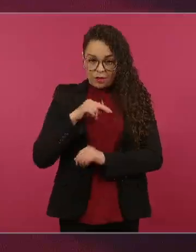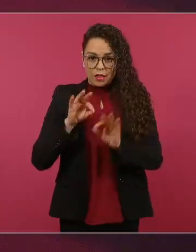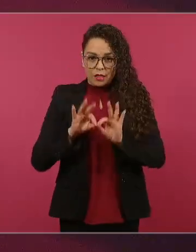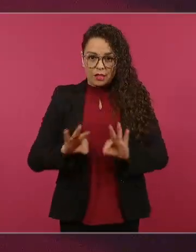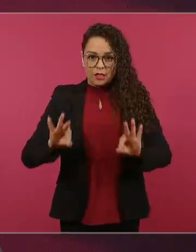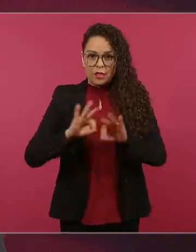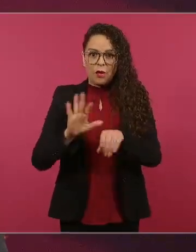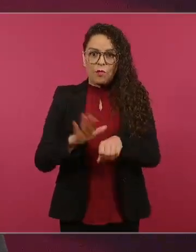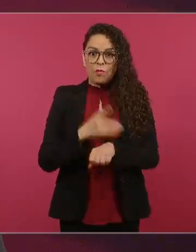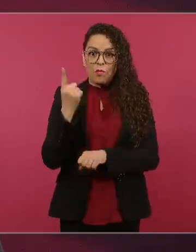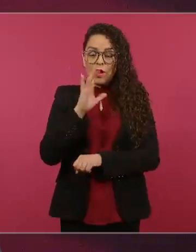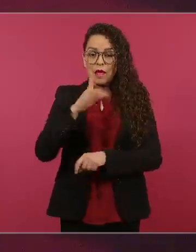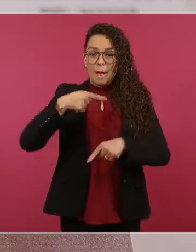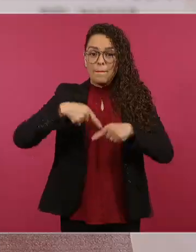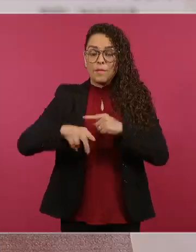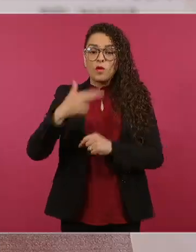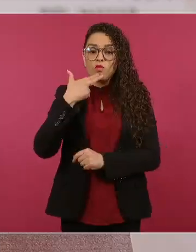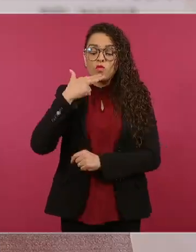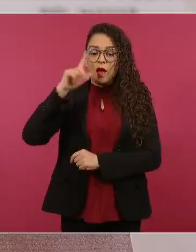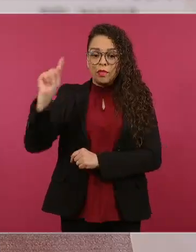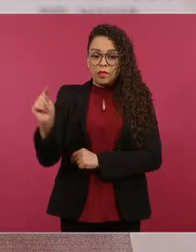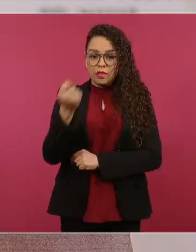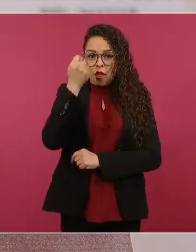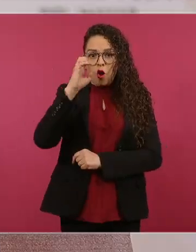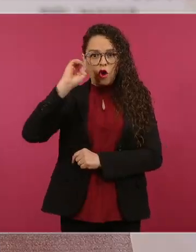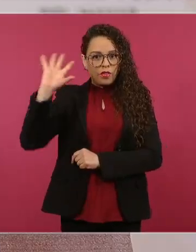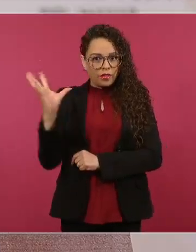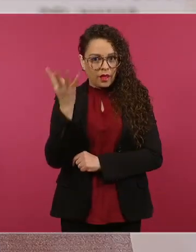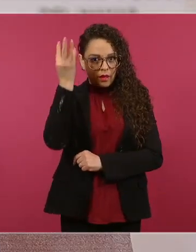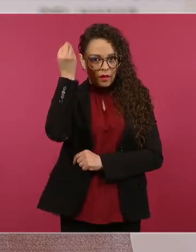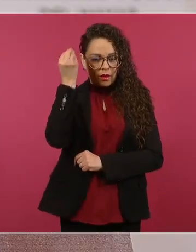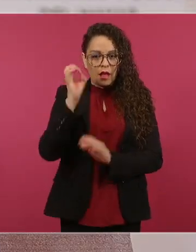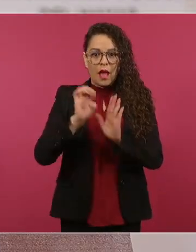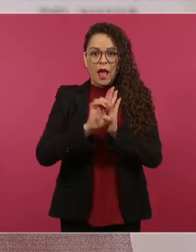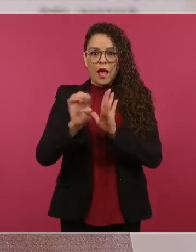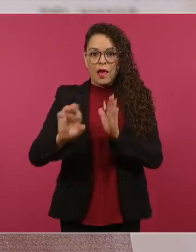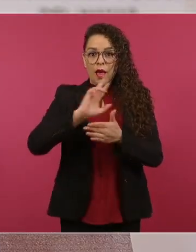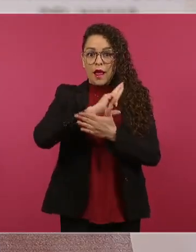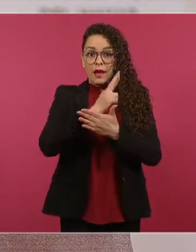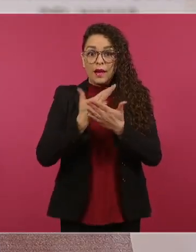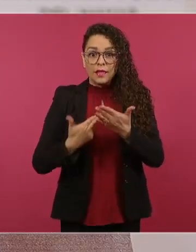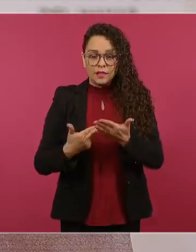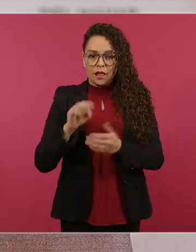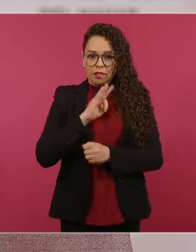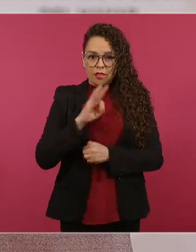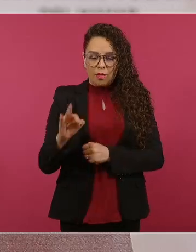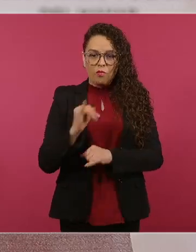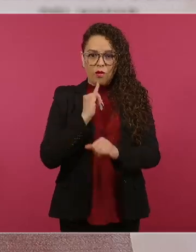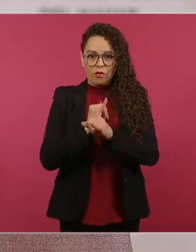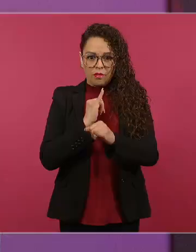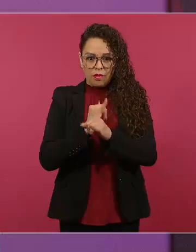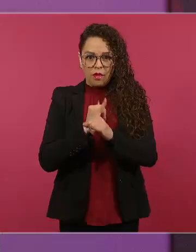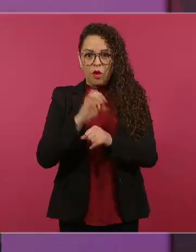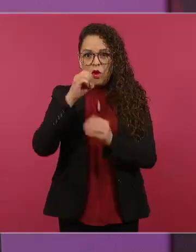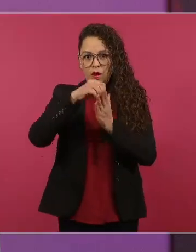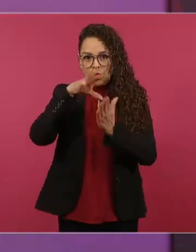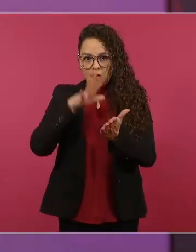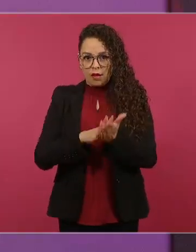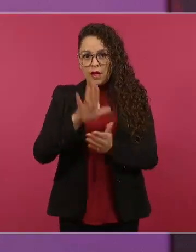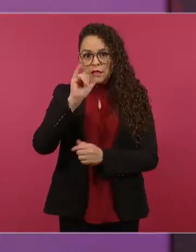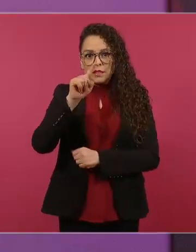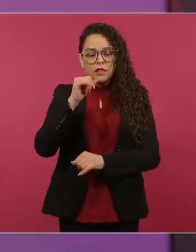tecnología, como por ejemplo lo que tiene que ver con receta electrónica, con las citas por medio de internet,